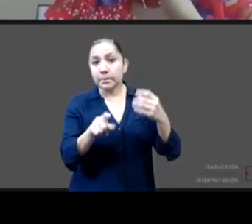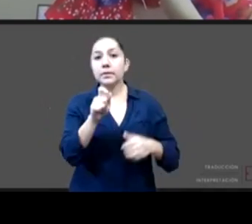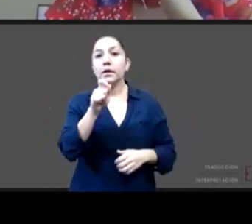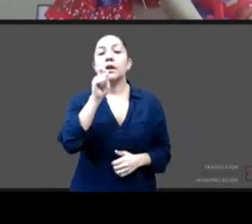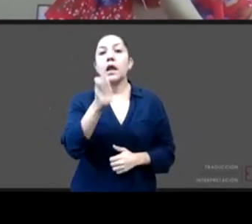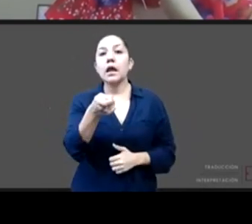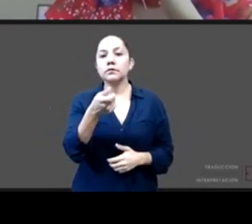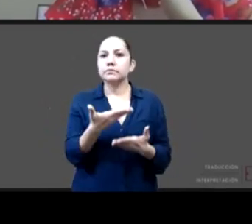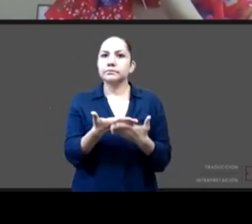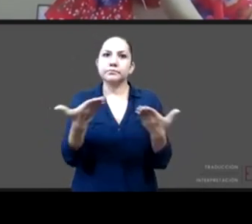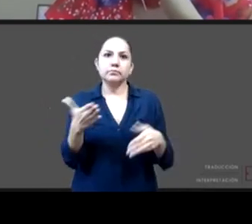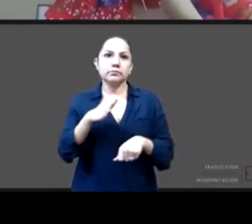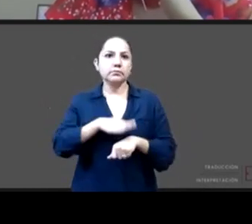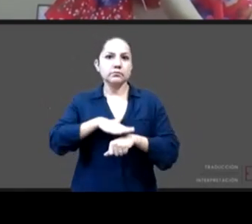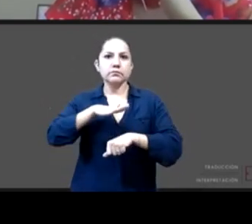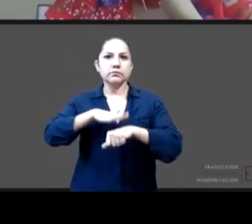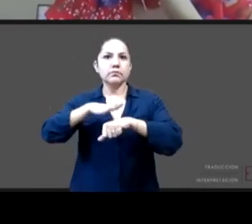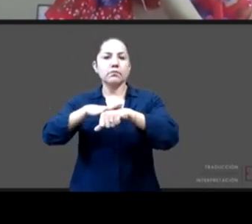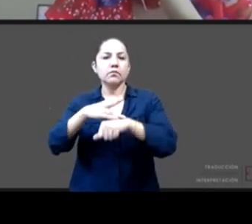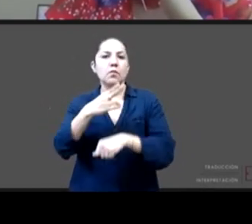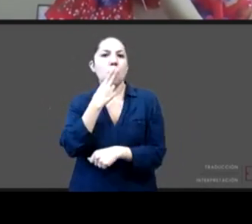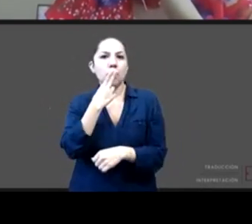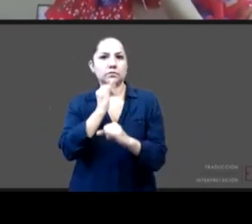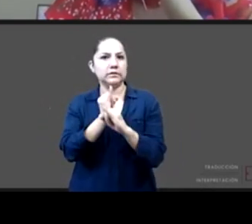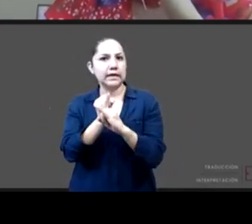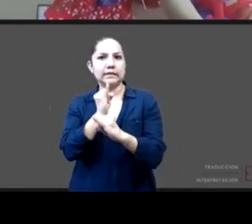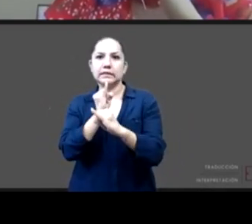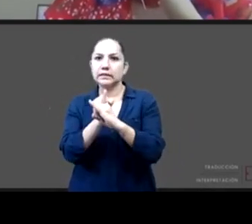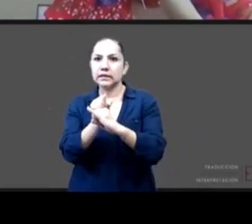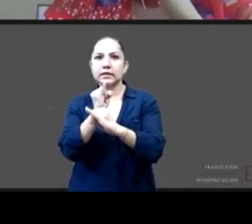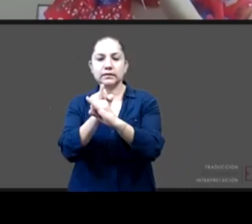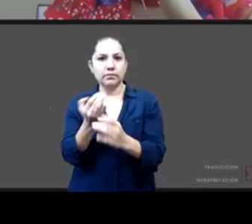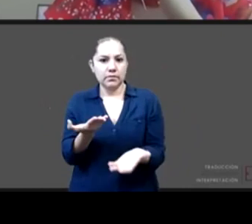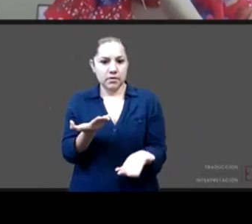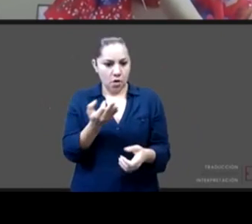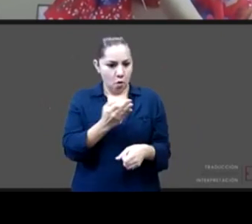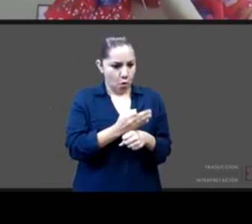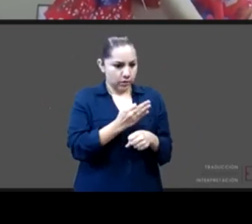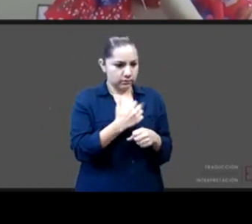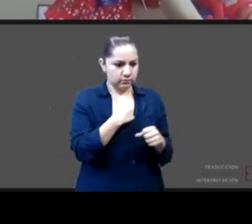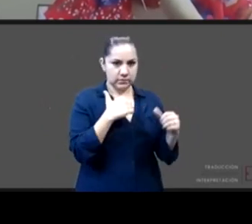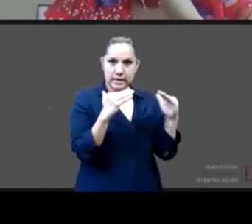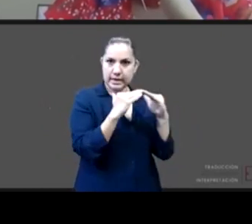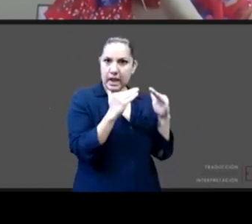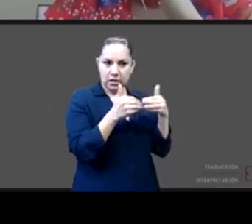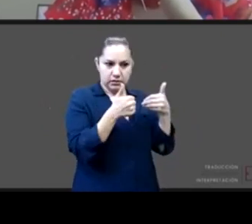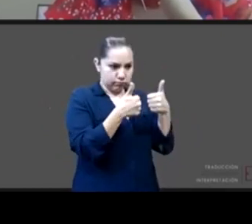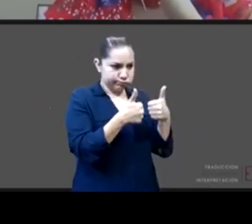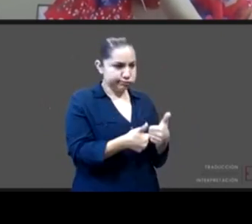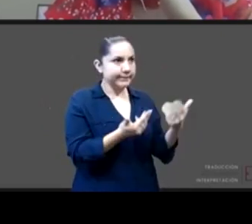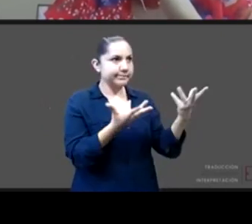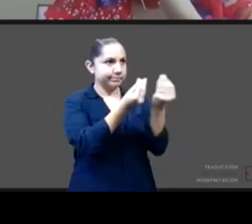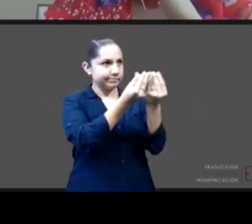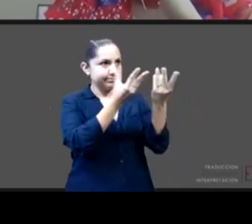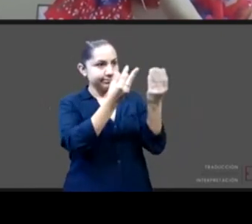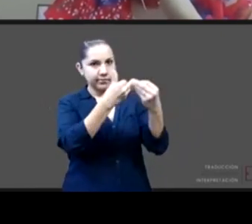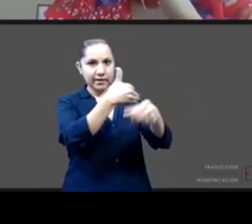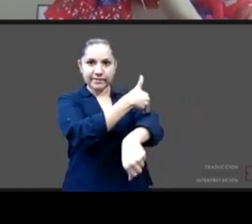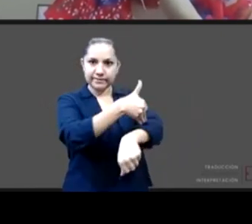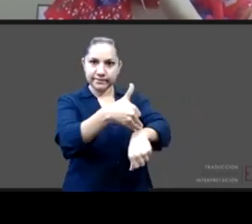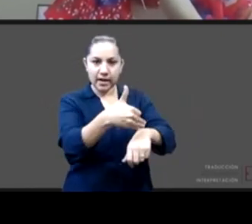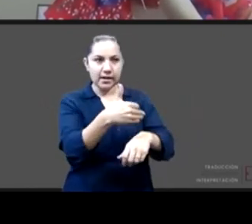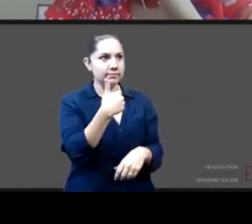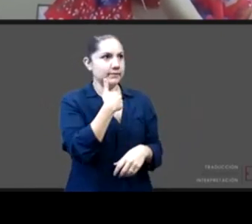del Internet por parte de los niños y las niñas, están conviviendo con los parientes, están encerrados en su